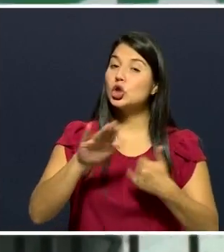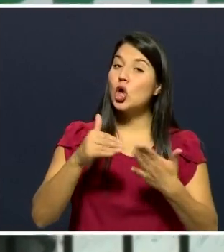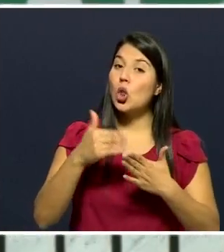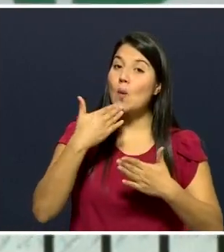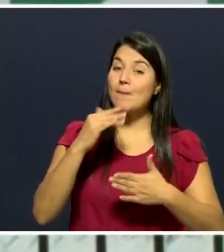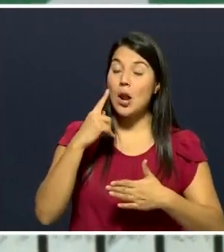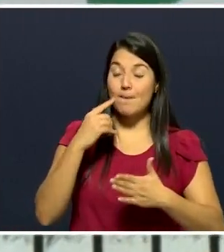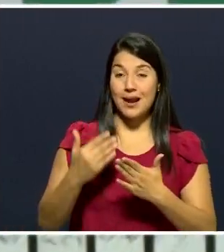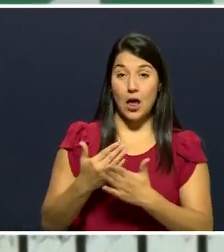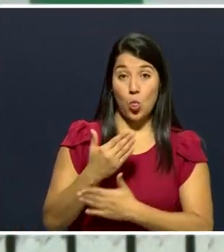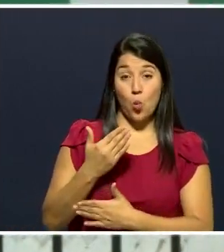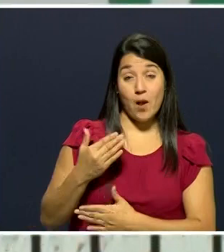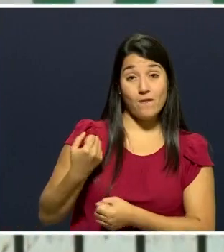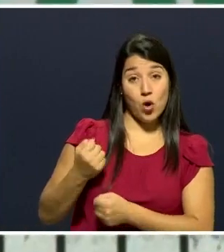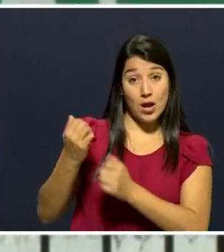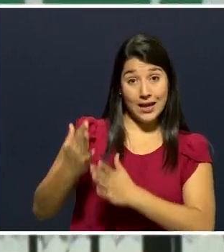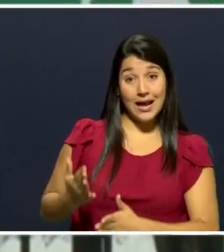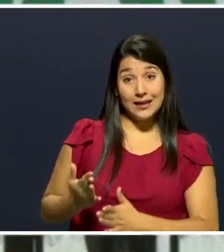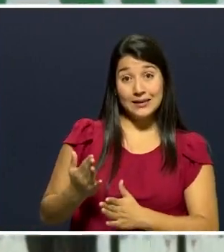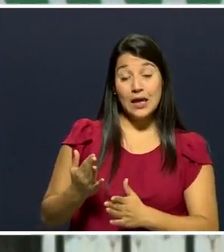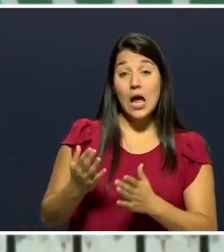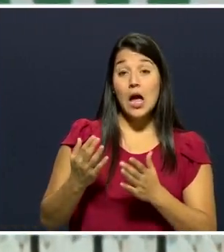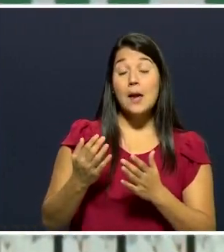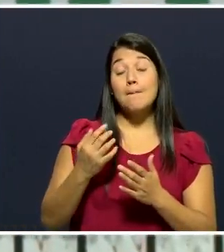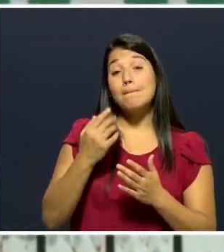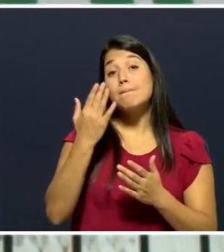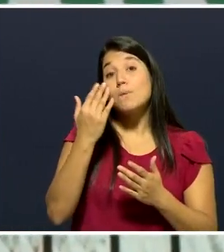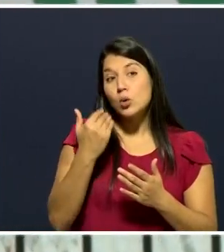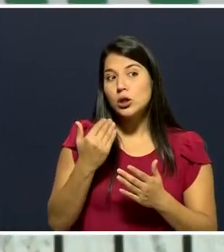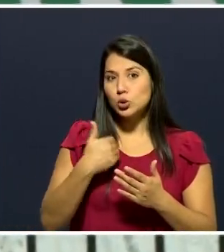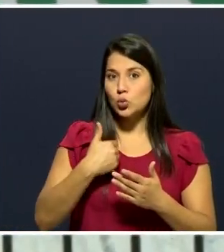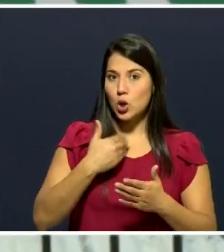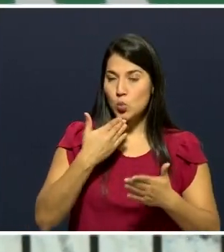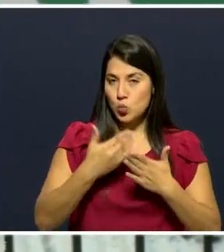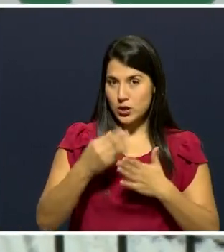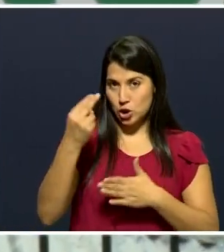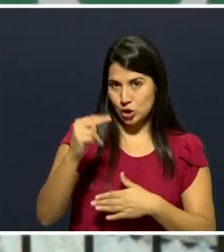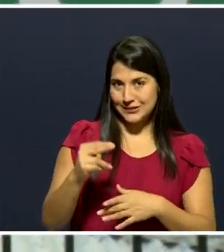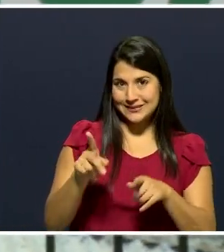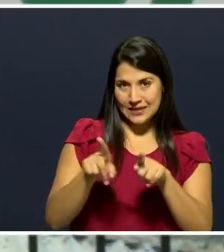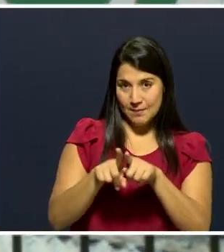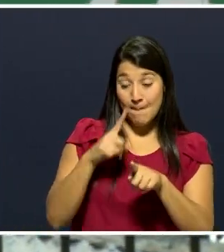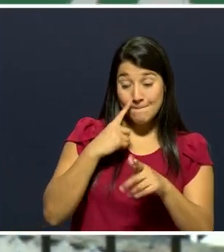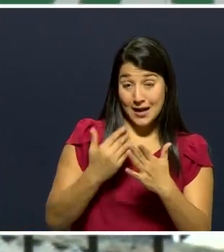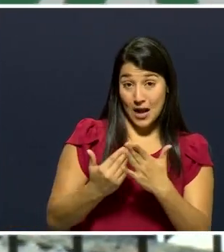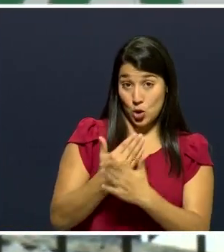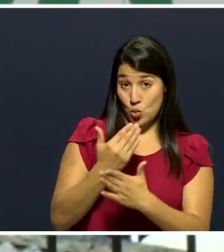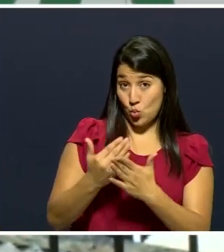han dado un respiro a quienes toman posesión desde este mediodía de los gobiernos locales. Esto